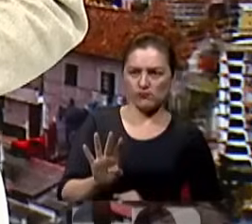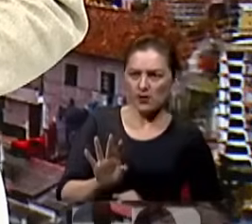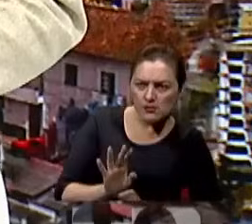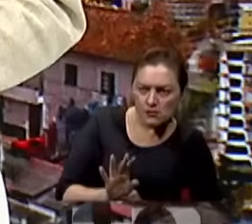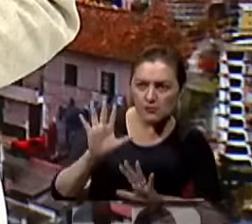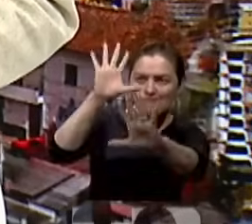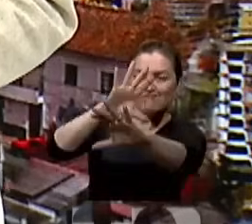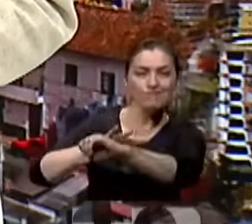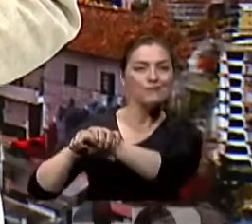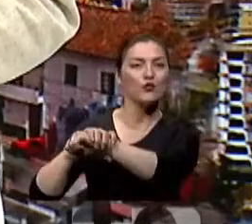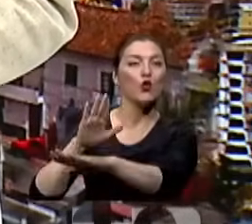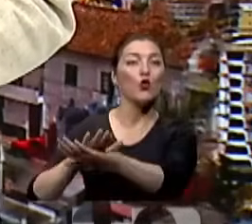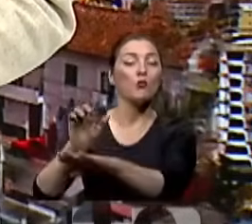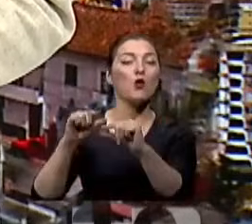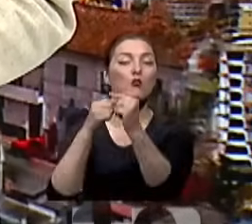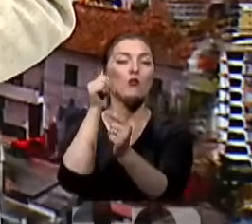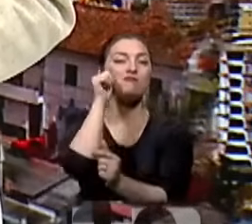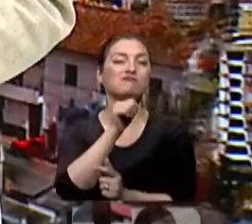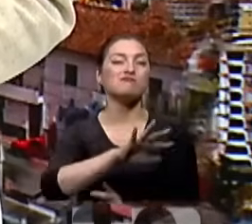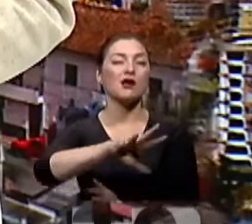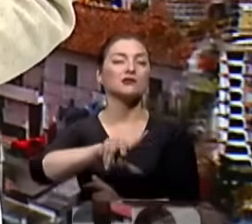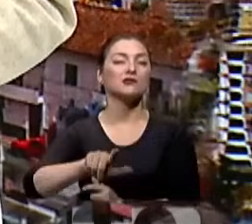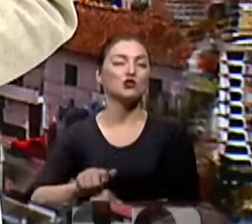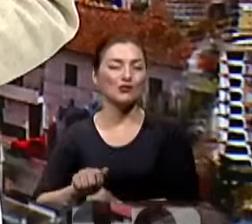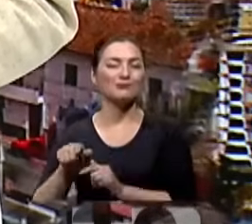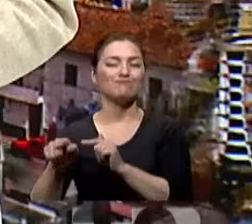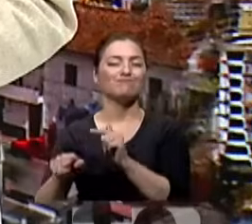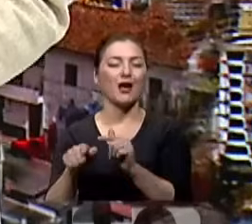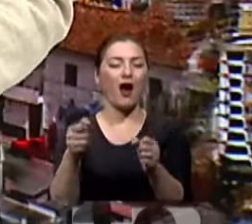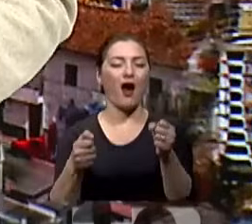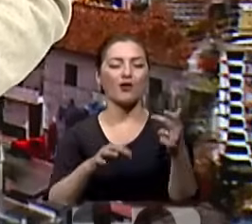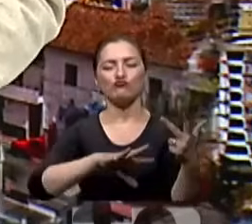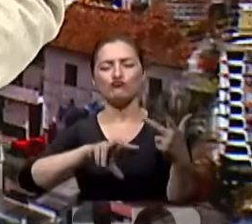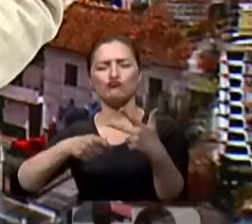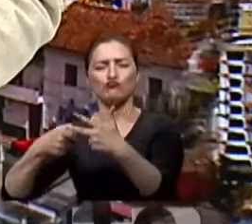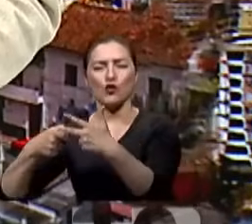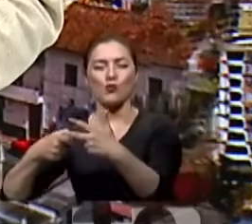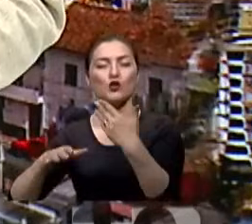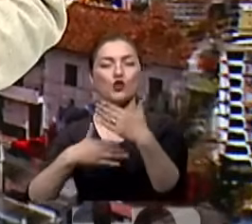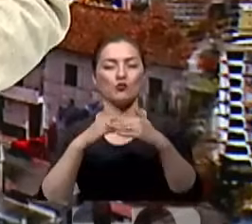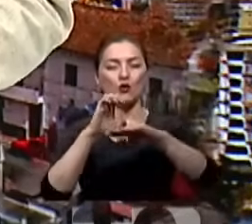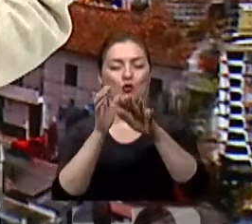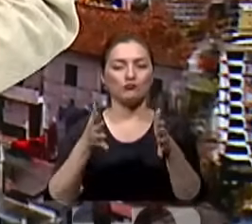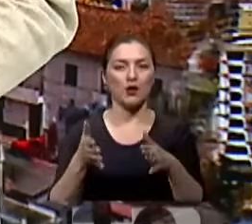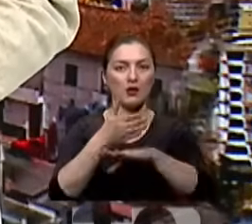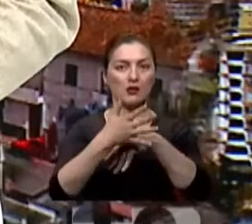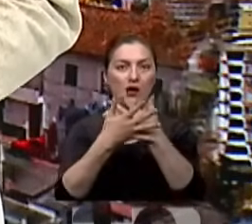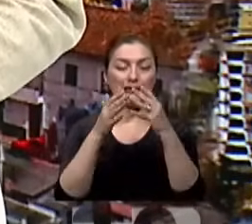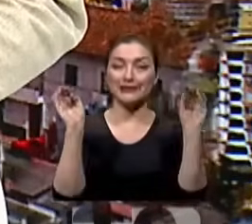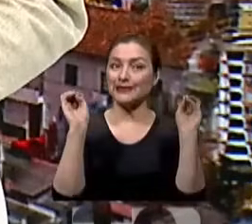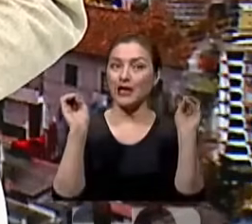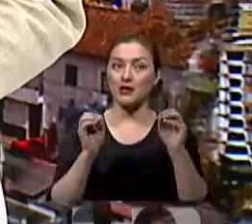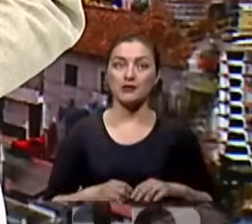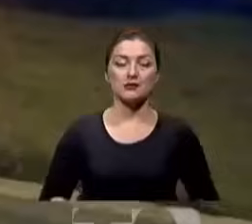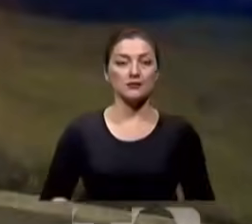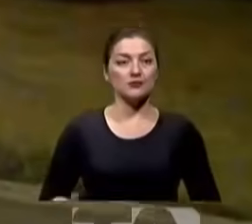estaban relacionados con el robo de personas, de vehículos y también de extorsiones. Todos son ecuatorianos y no cuentan con antecedentes